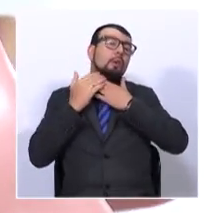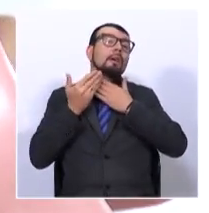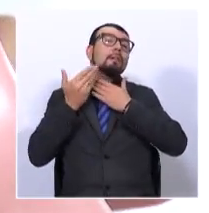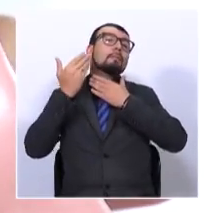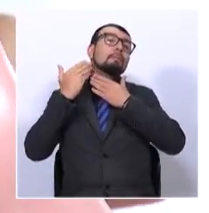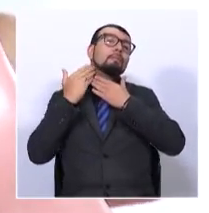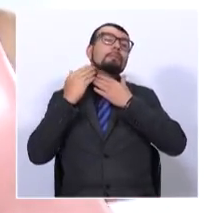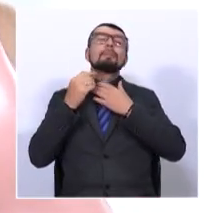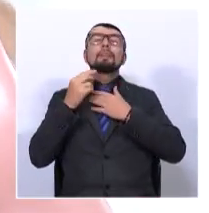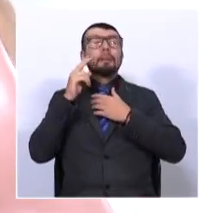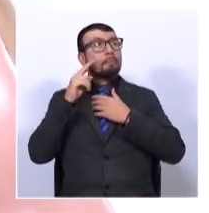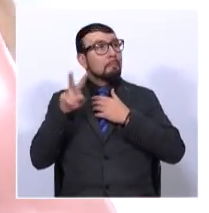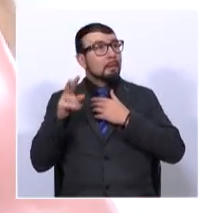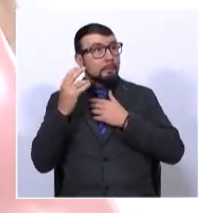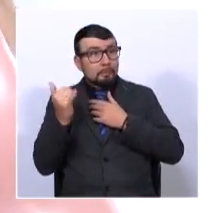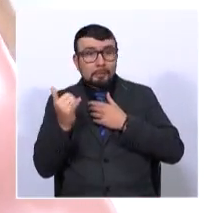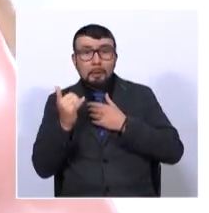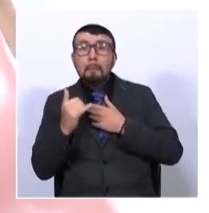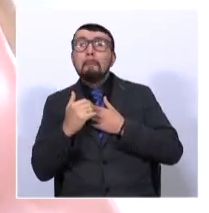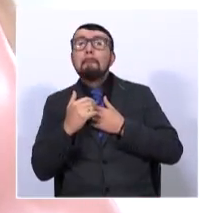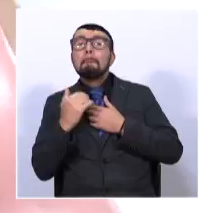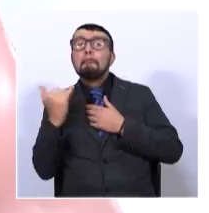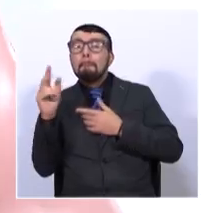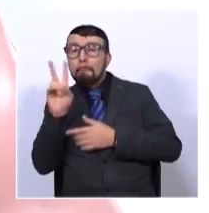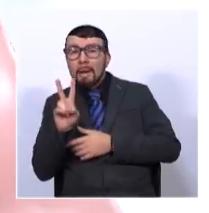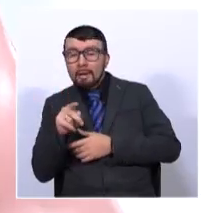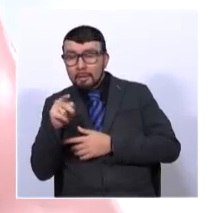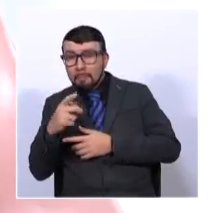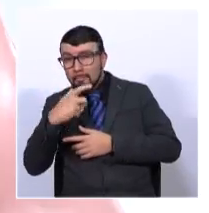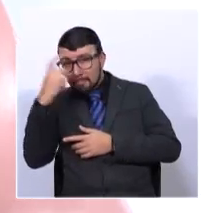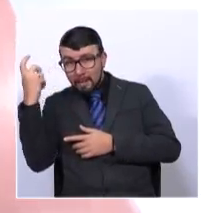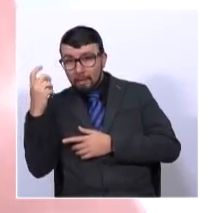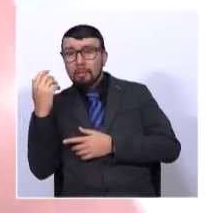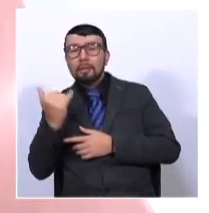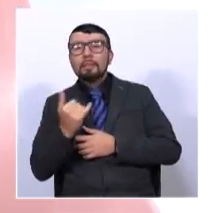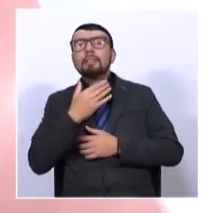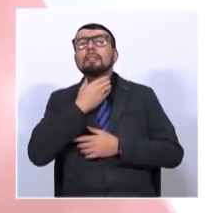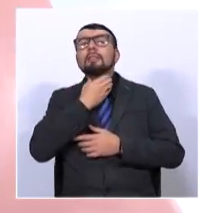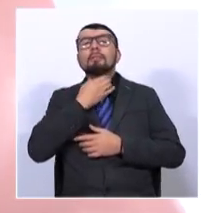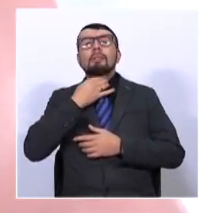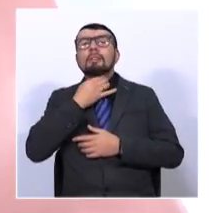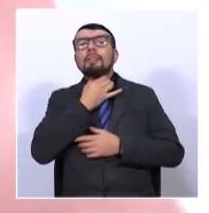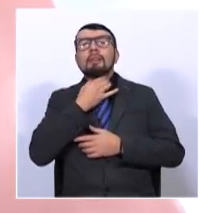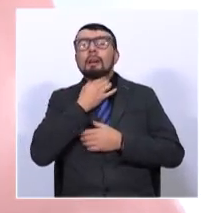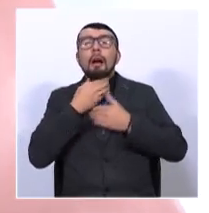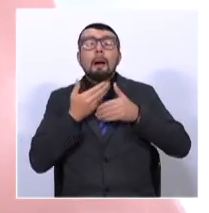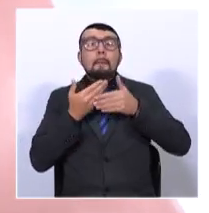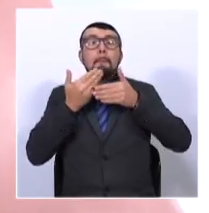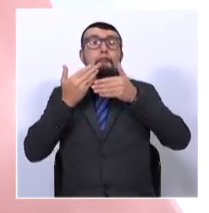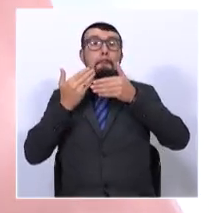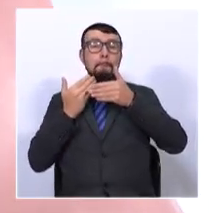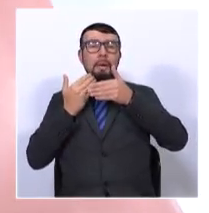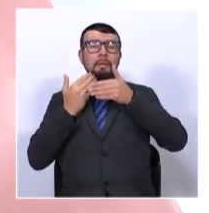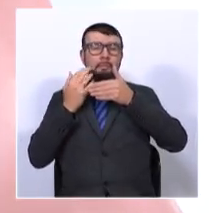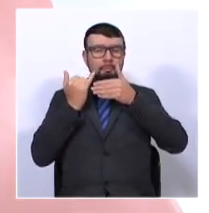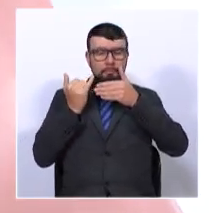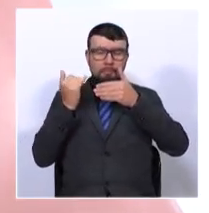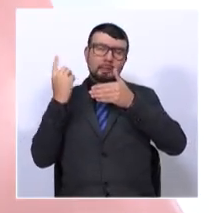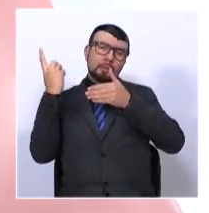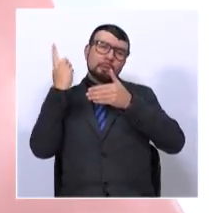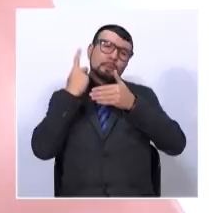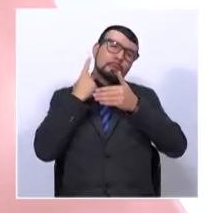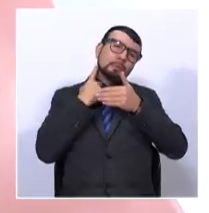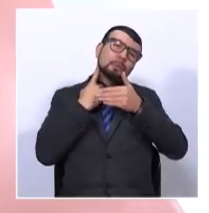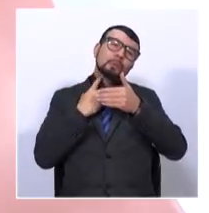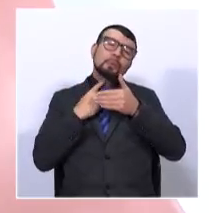estos cartílagos que se ve acá, verde y el blanco, son los cartílagos de la tráquea. Detrás, en la parte interna, están